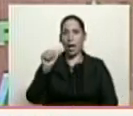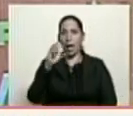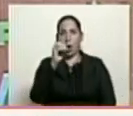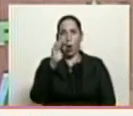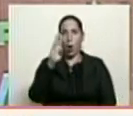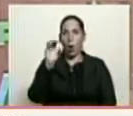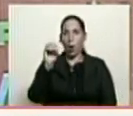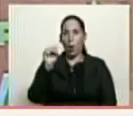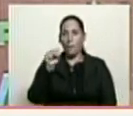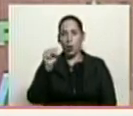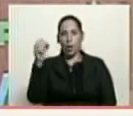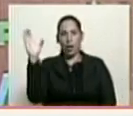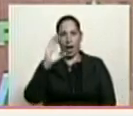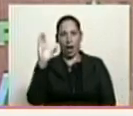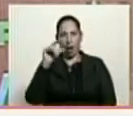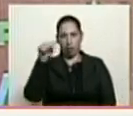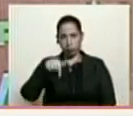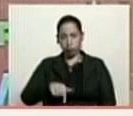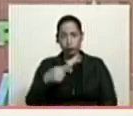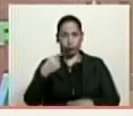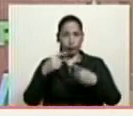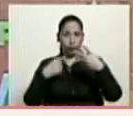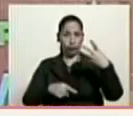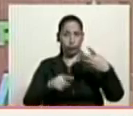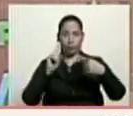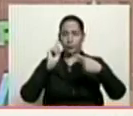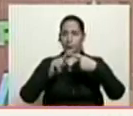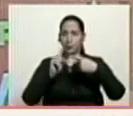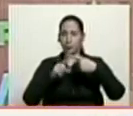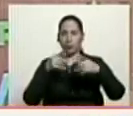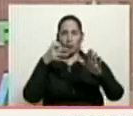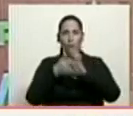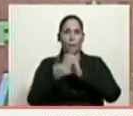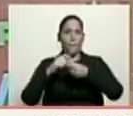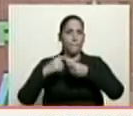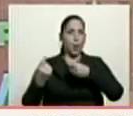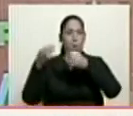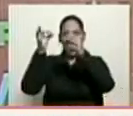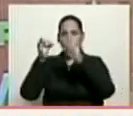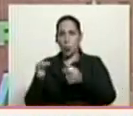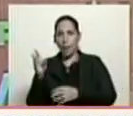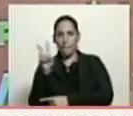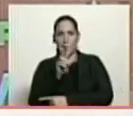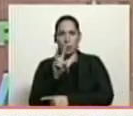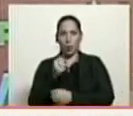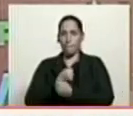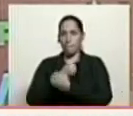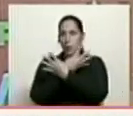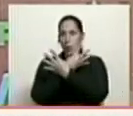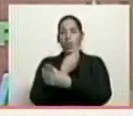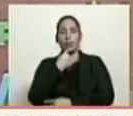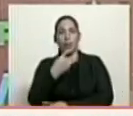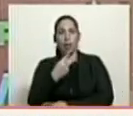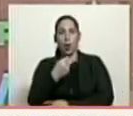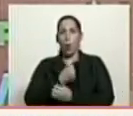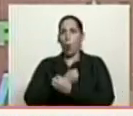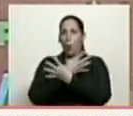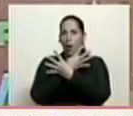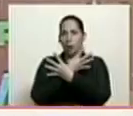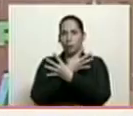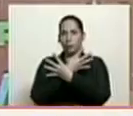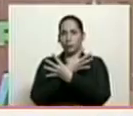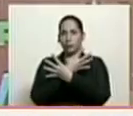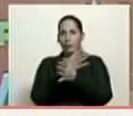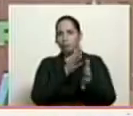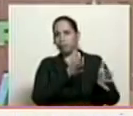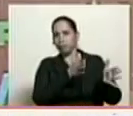ciudad capital. Destacaba entre algunos puntos importantes, señalaba sobre la retirada definitiva de Venezuela de la OEA, destacando que la OEA pasa a